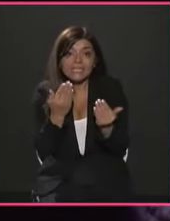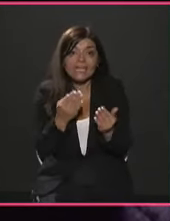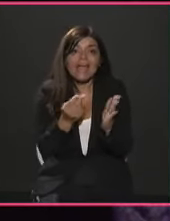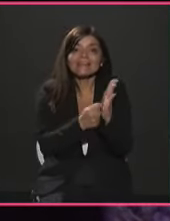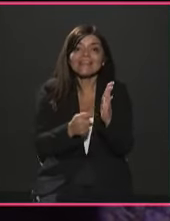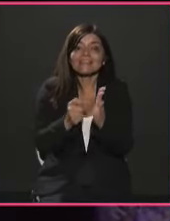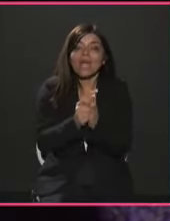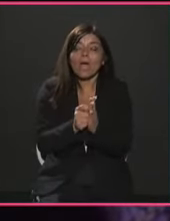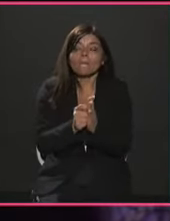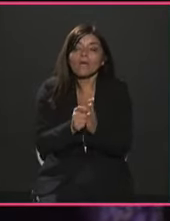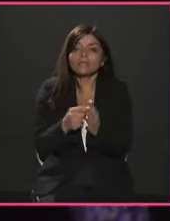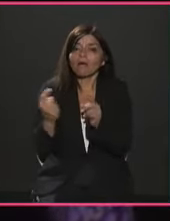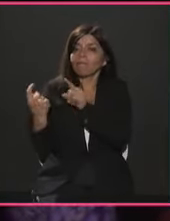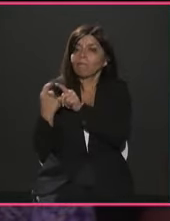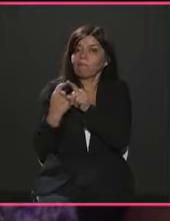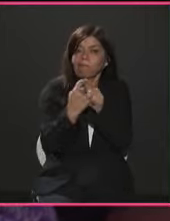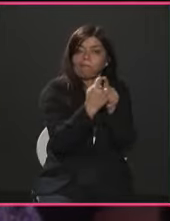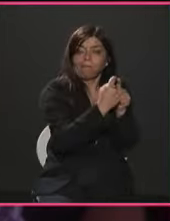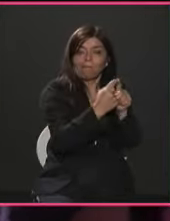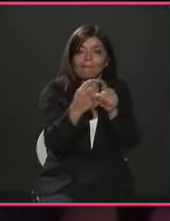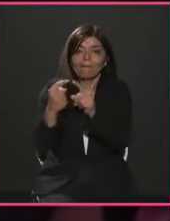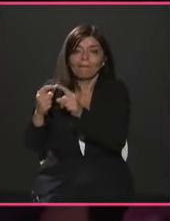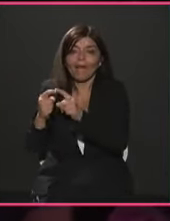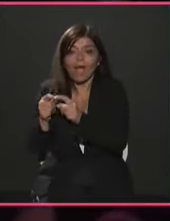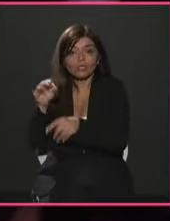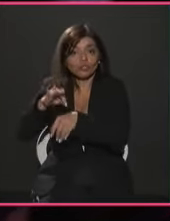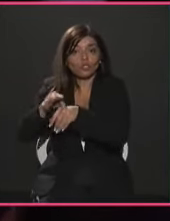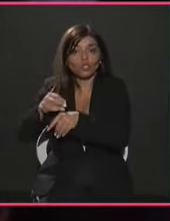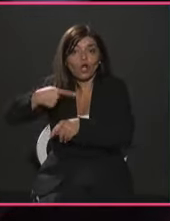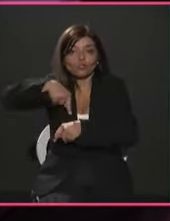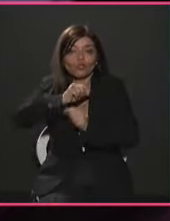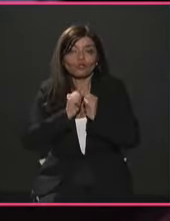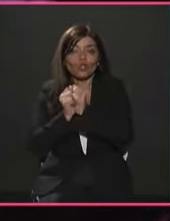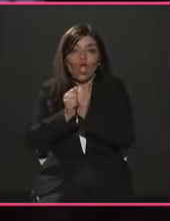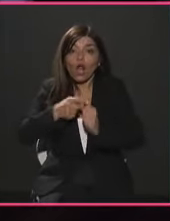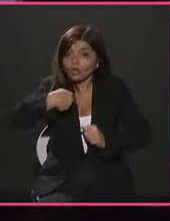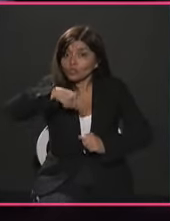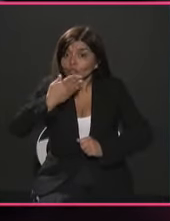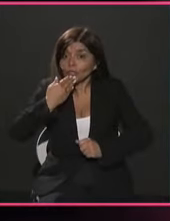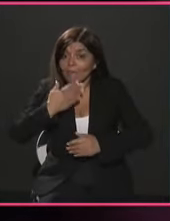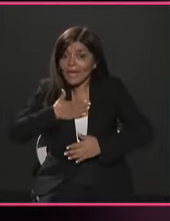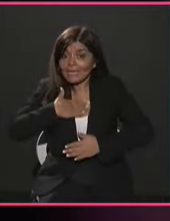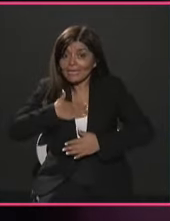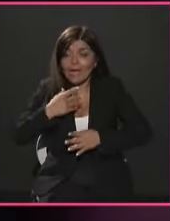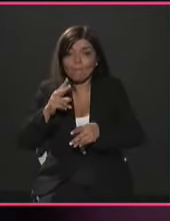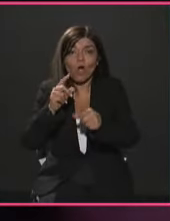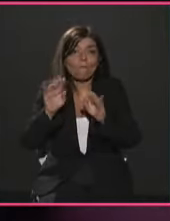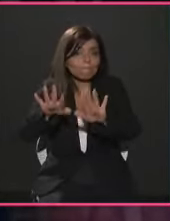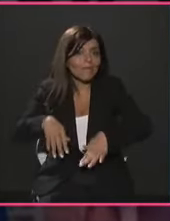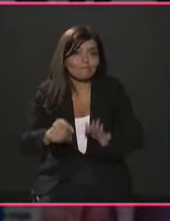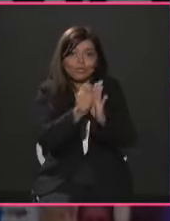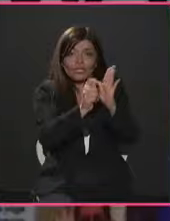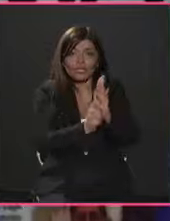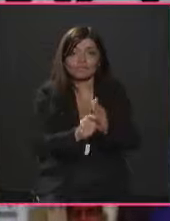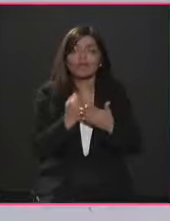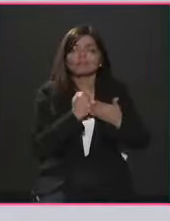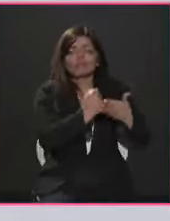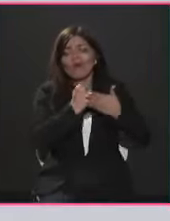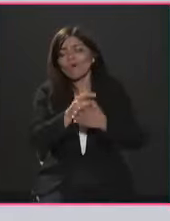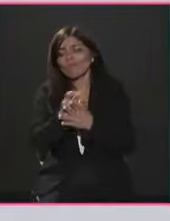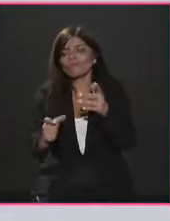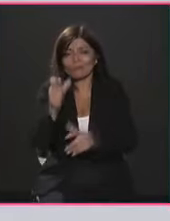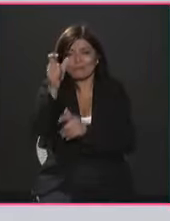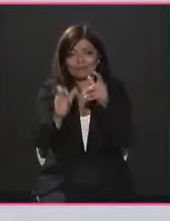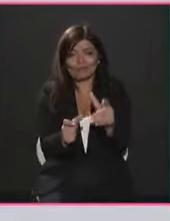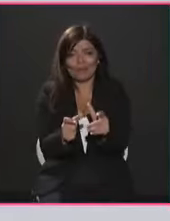tratamiento me podían contactar y podían contactar este doctor y nuestros colegas Y dec nosotros también queremos este tratamiento y ayudamos a muchos de